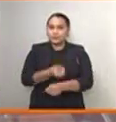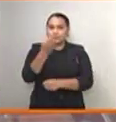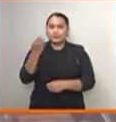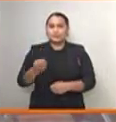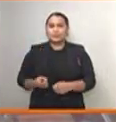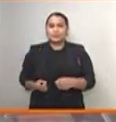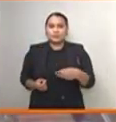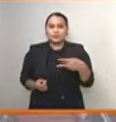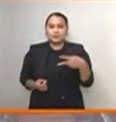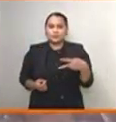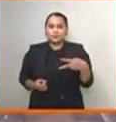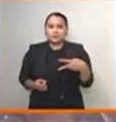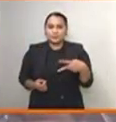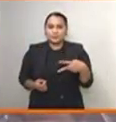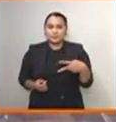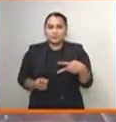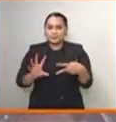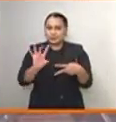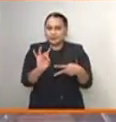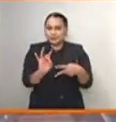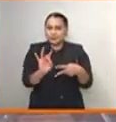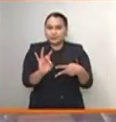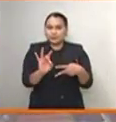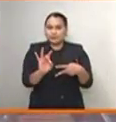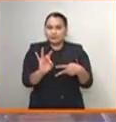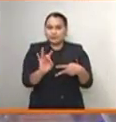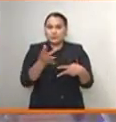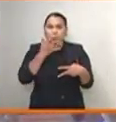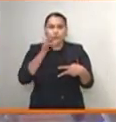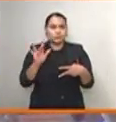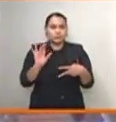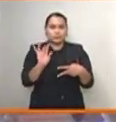dígito. 8, segundo dígito, suerte.